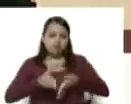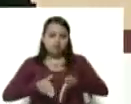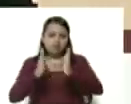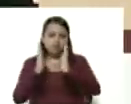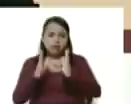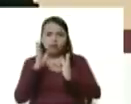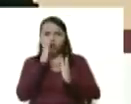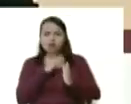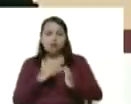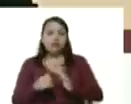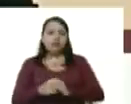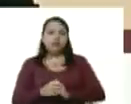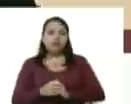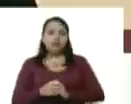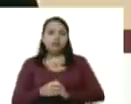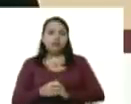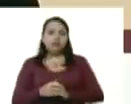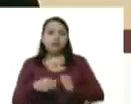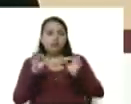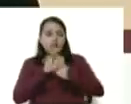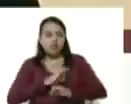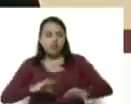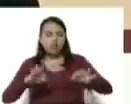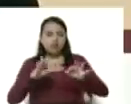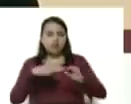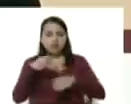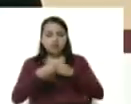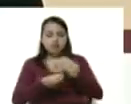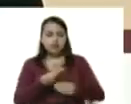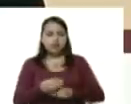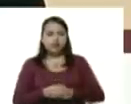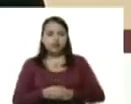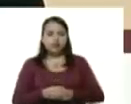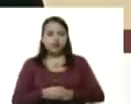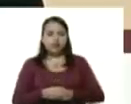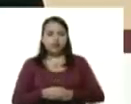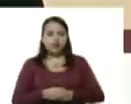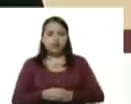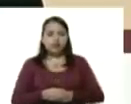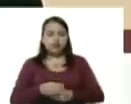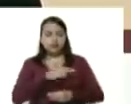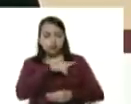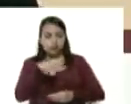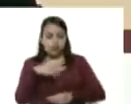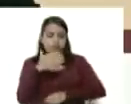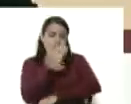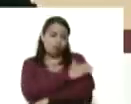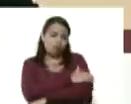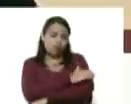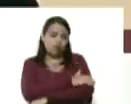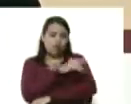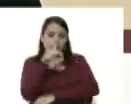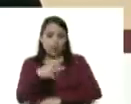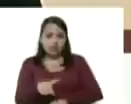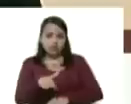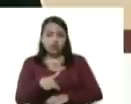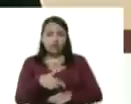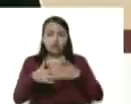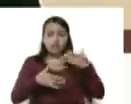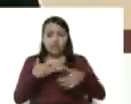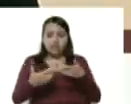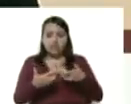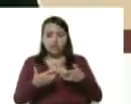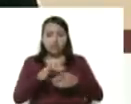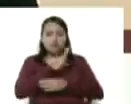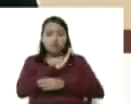tenemos ninguna ambigüedad para hacerlo. Desde nuestra condición de oposición, este es un reto de la República y